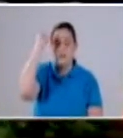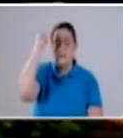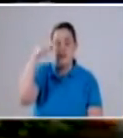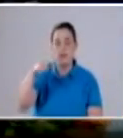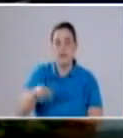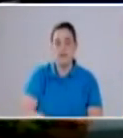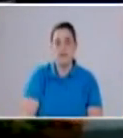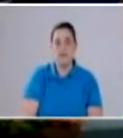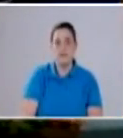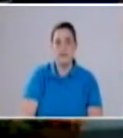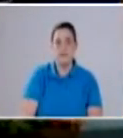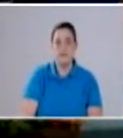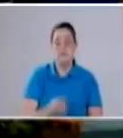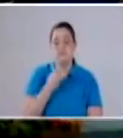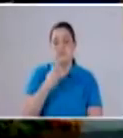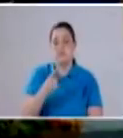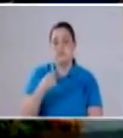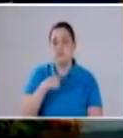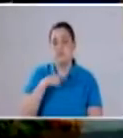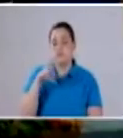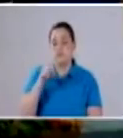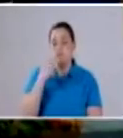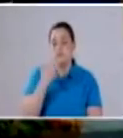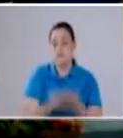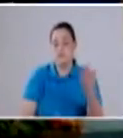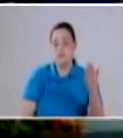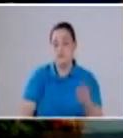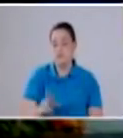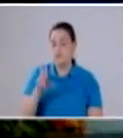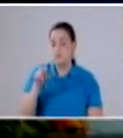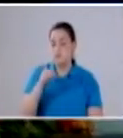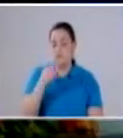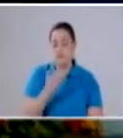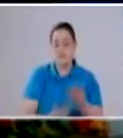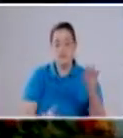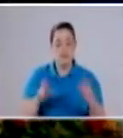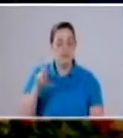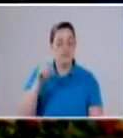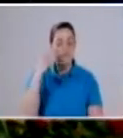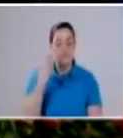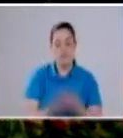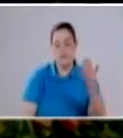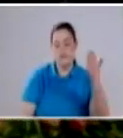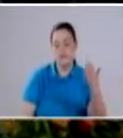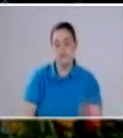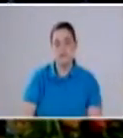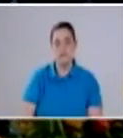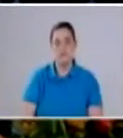Yo dije, perdona, pero yo no voy. No voy, no voy. Y se encendió, mi jefe se encendió.